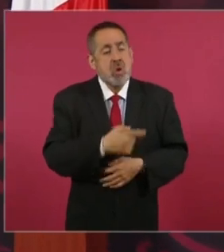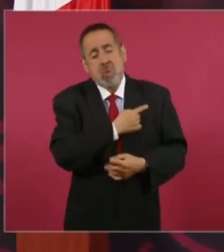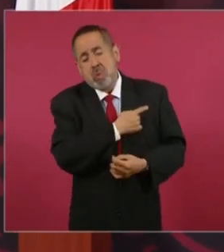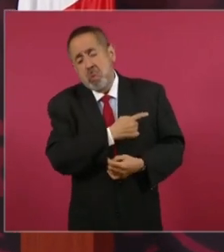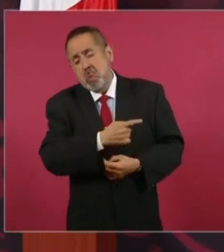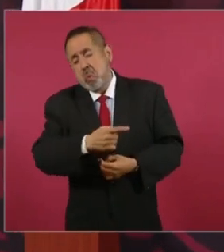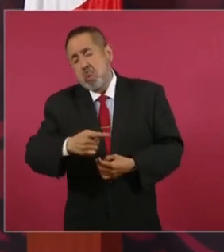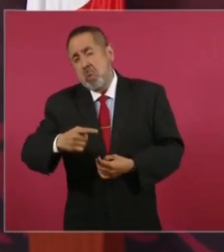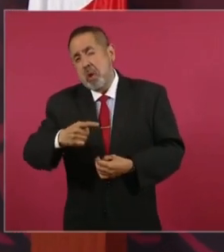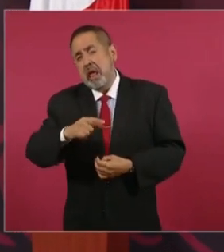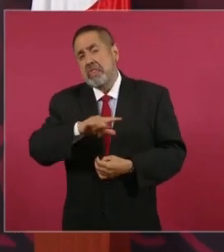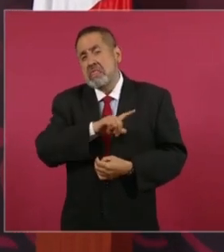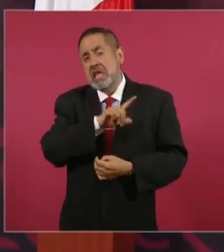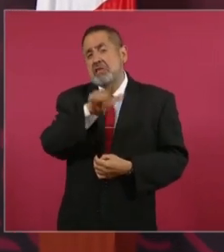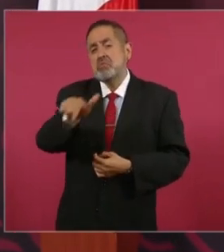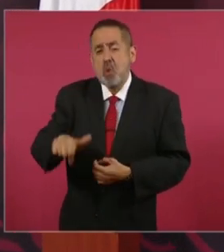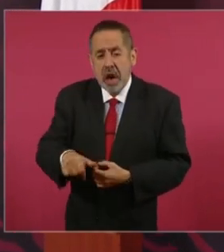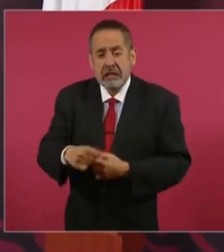años después